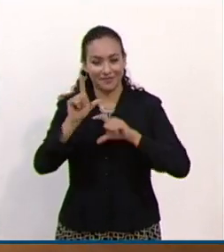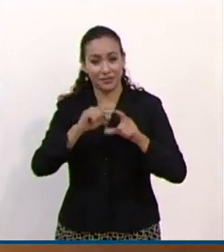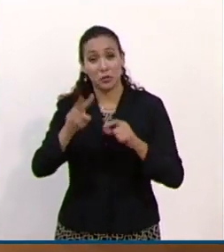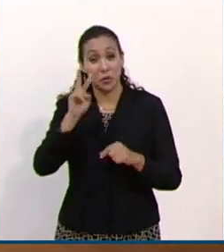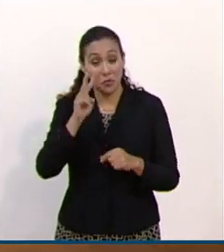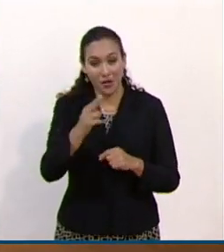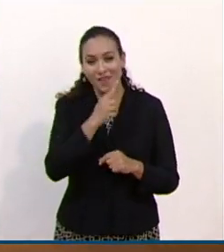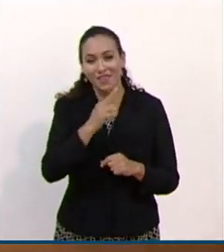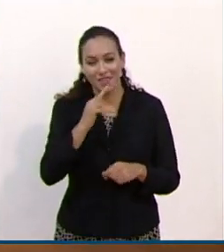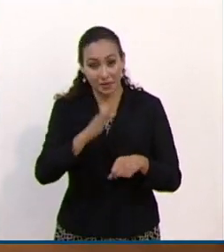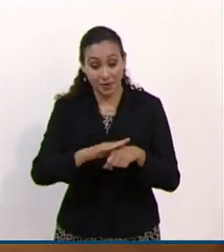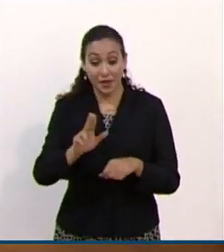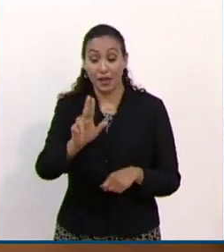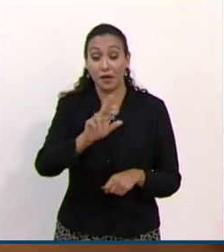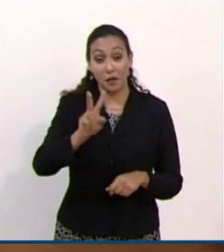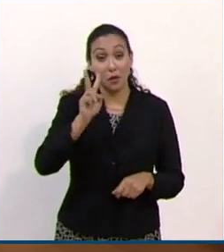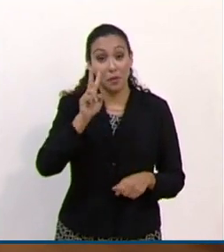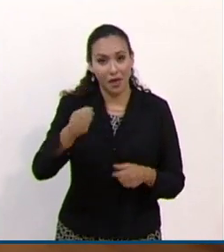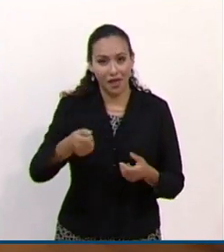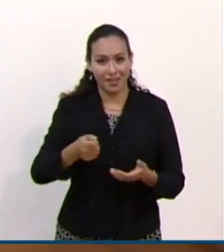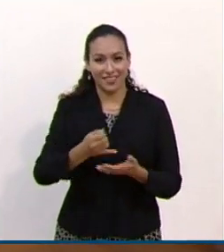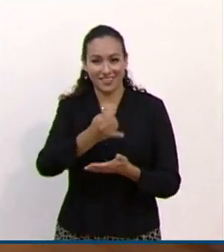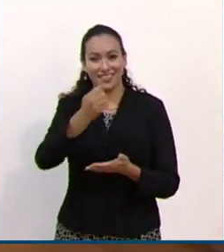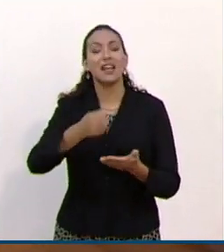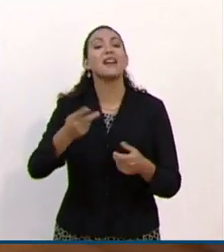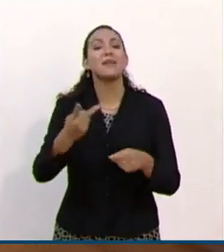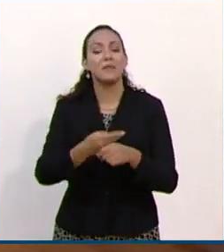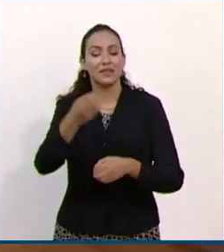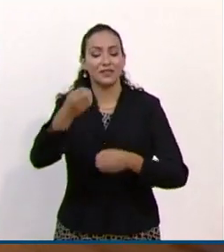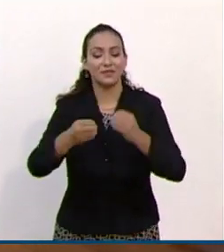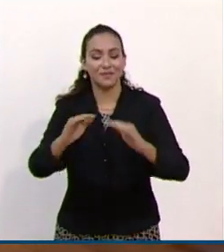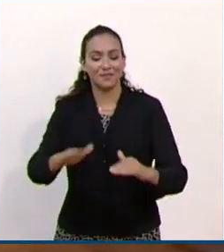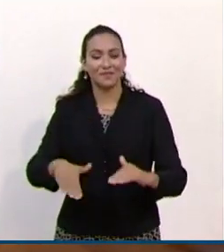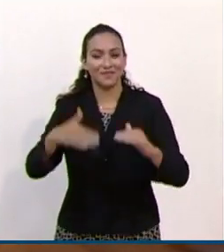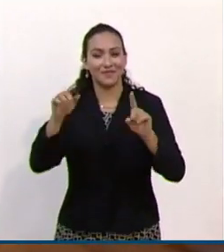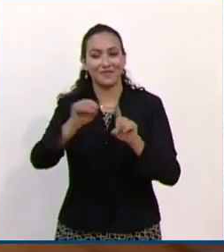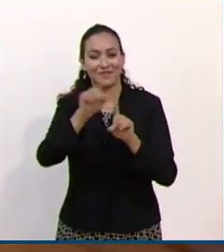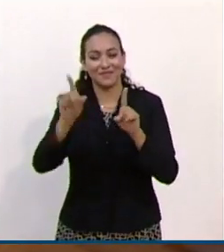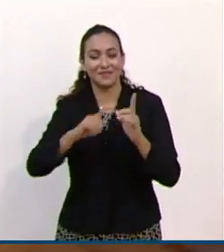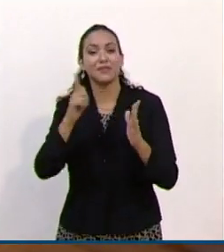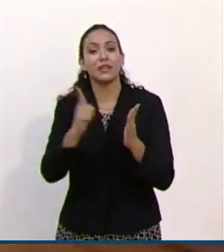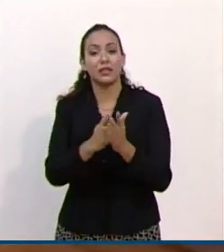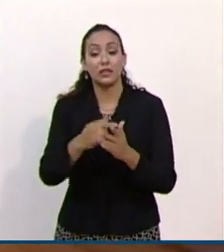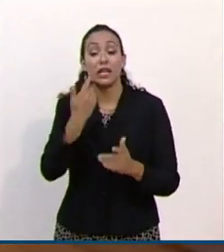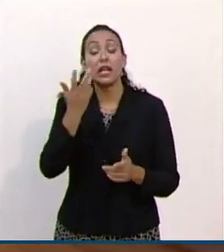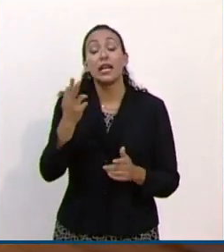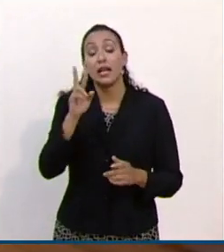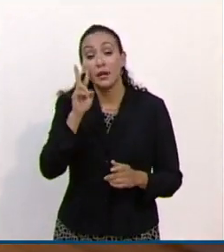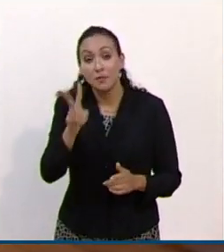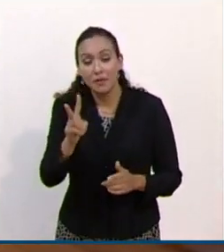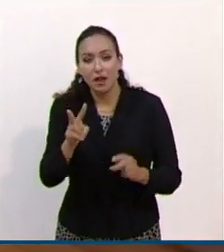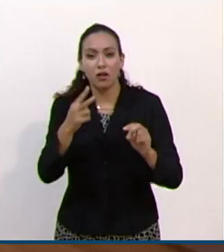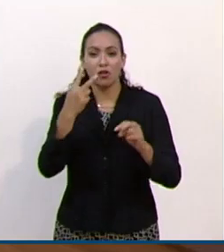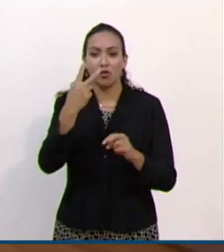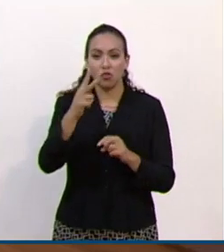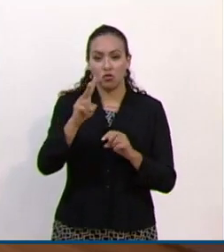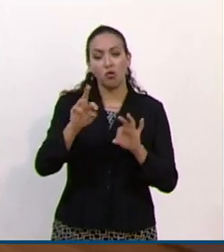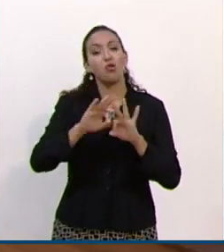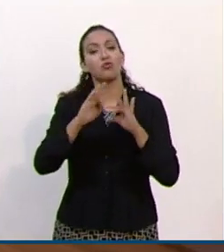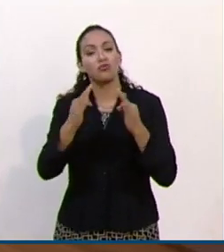Federación. Este martes siga la sesión del Pleno de la Suprema Corte. En esta ocasión tienen previsto analizar y resolver 2 acciones